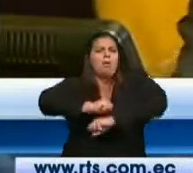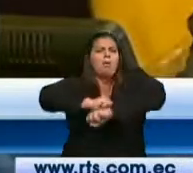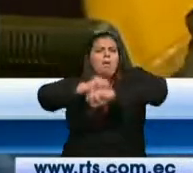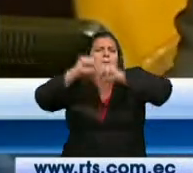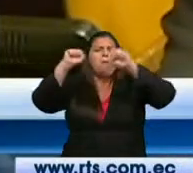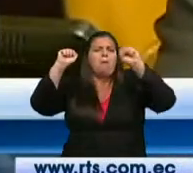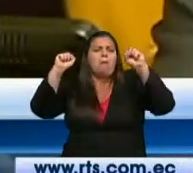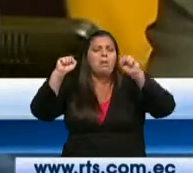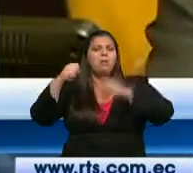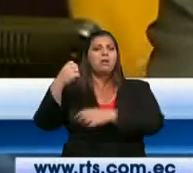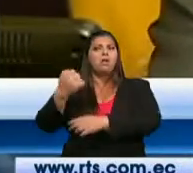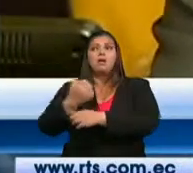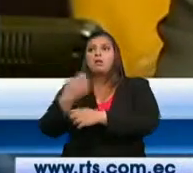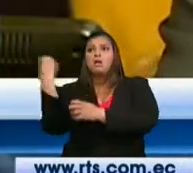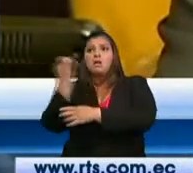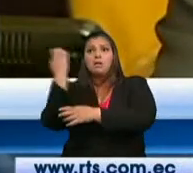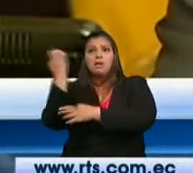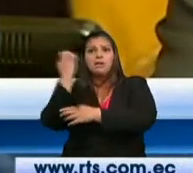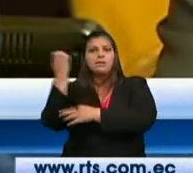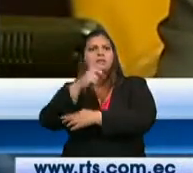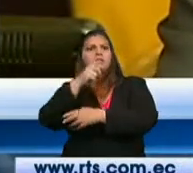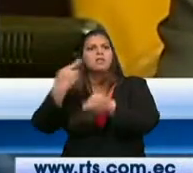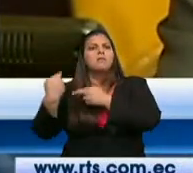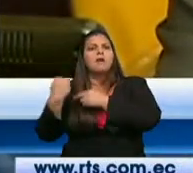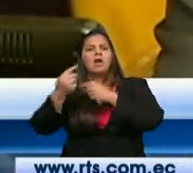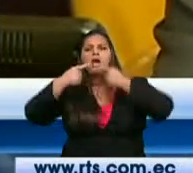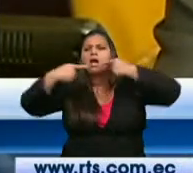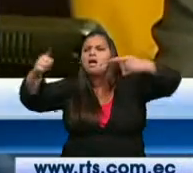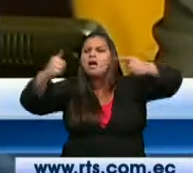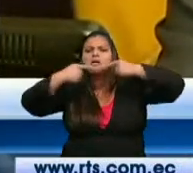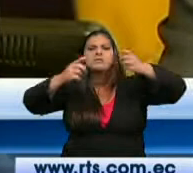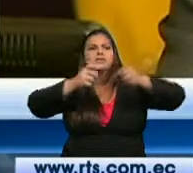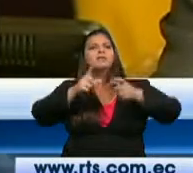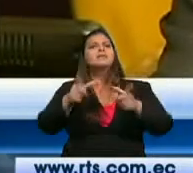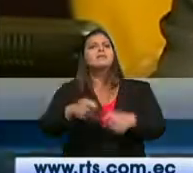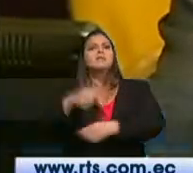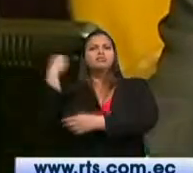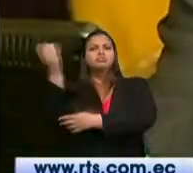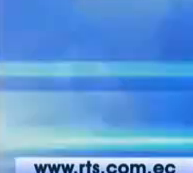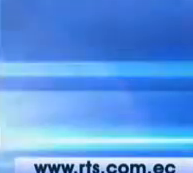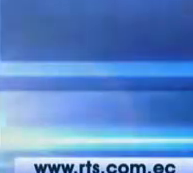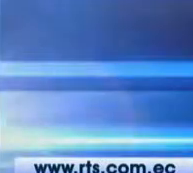que despierten a todo el mundo. Ese equipo ya se está importando.